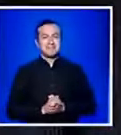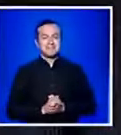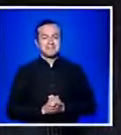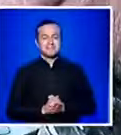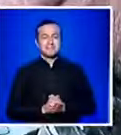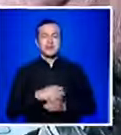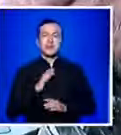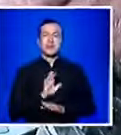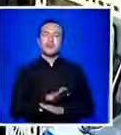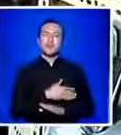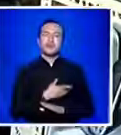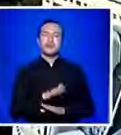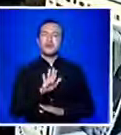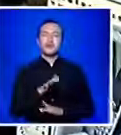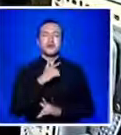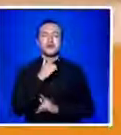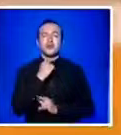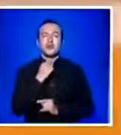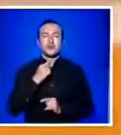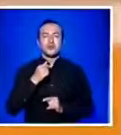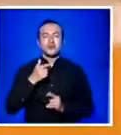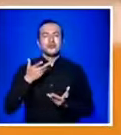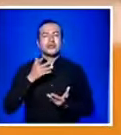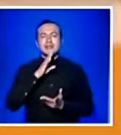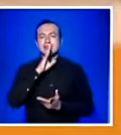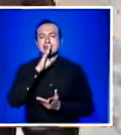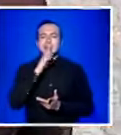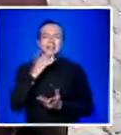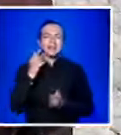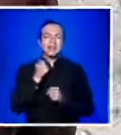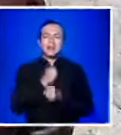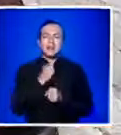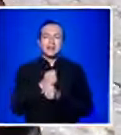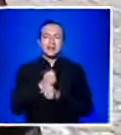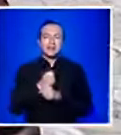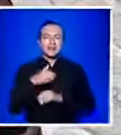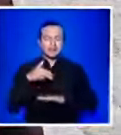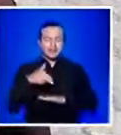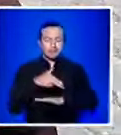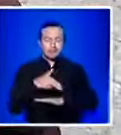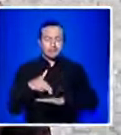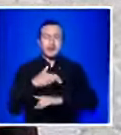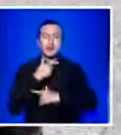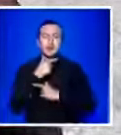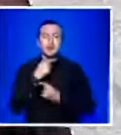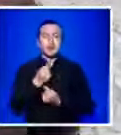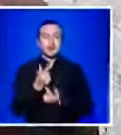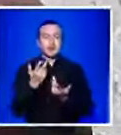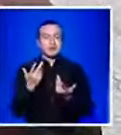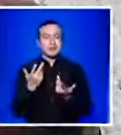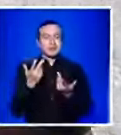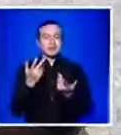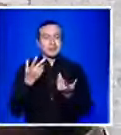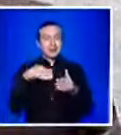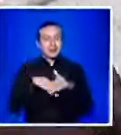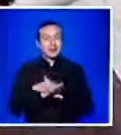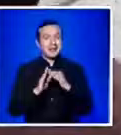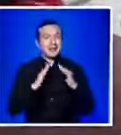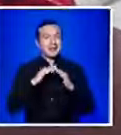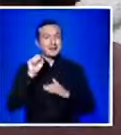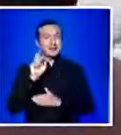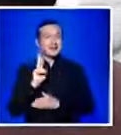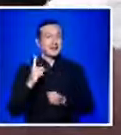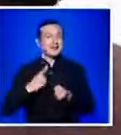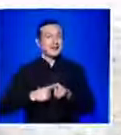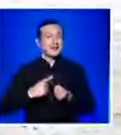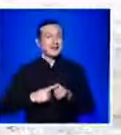La música es su pasión y la electrónica su compañera de vida. Antes de ingresar a su casa ubicada en el sur de Quito,